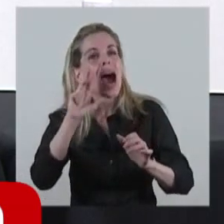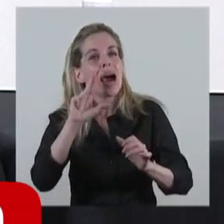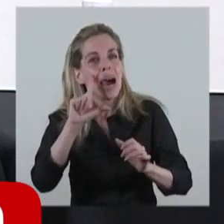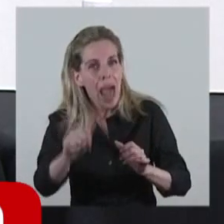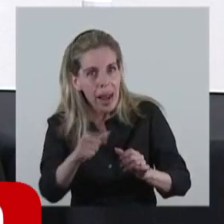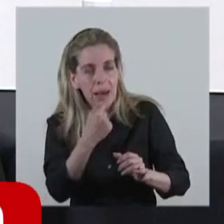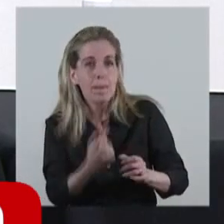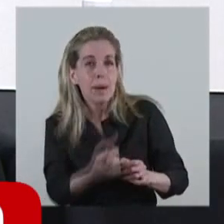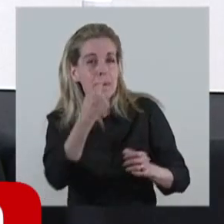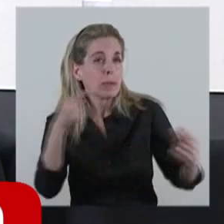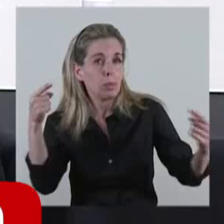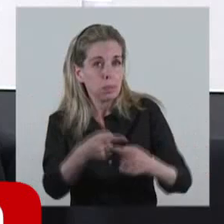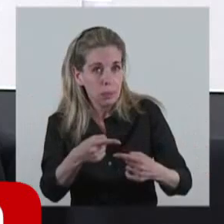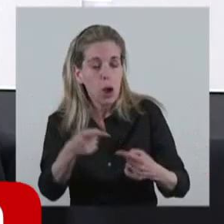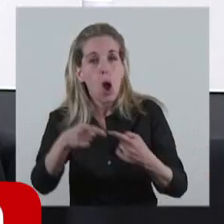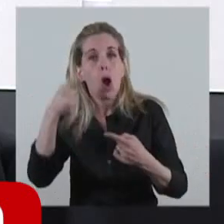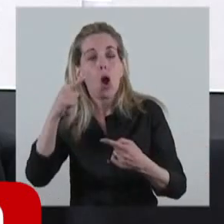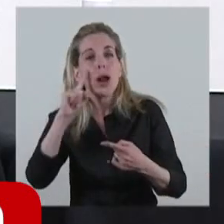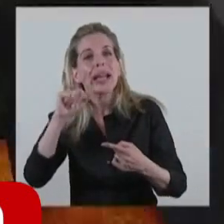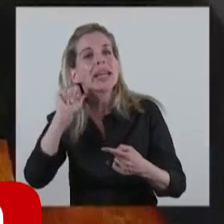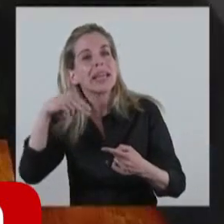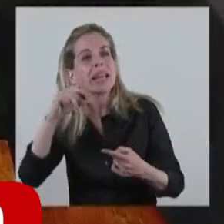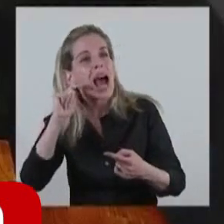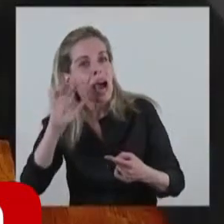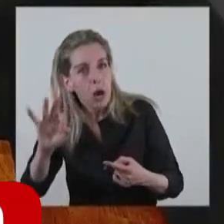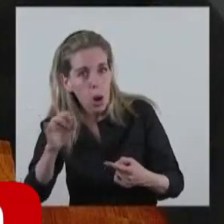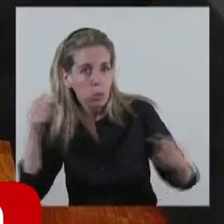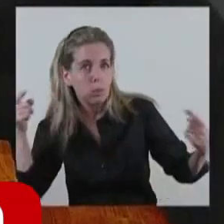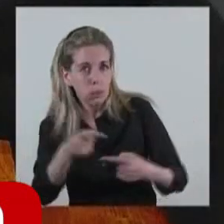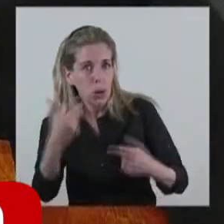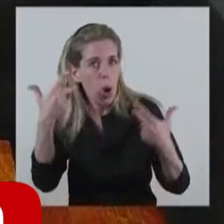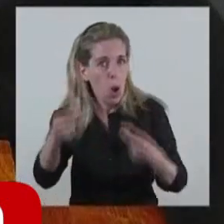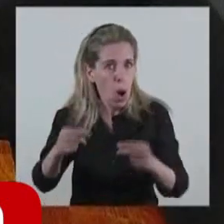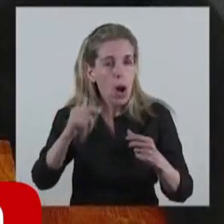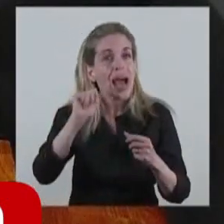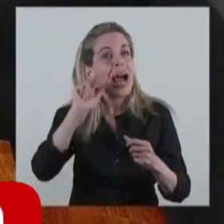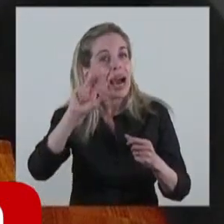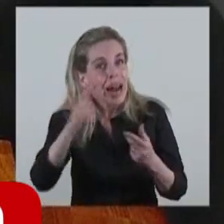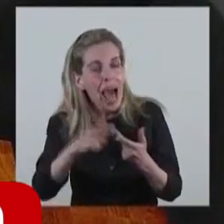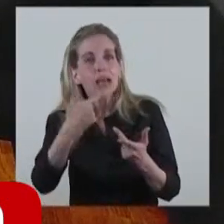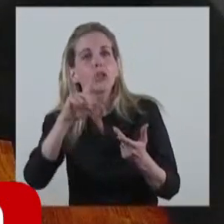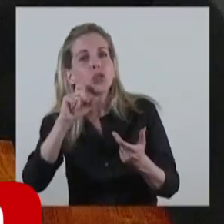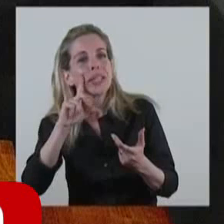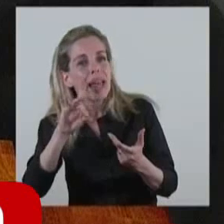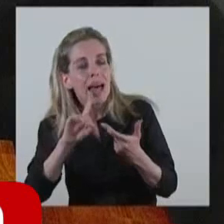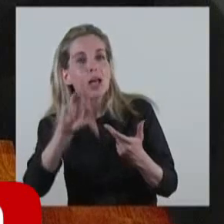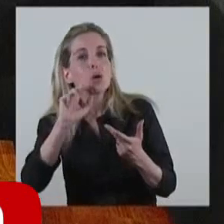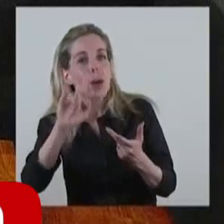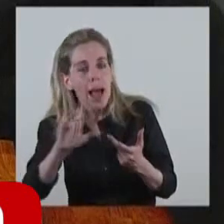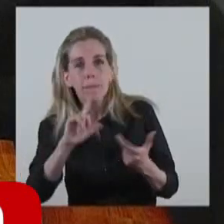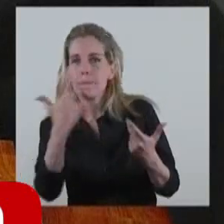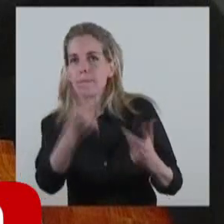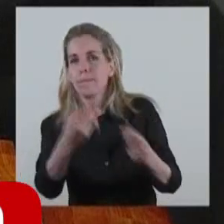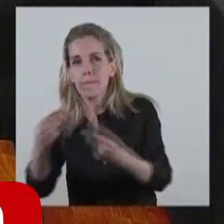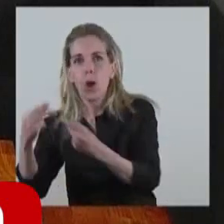Se opuso con Inagro, se opuso CRA y se opuso la sociedad rural a